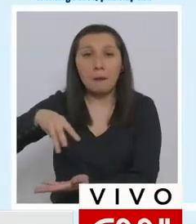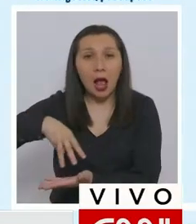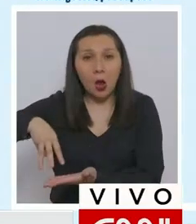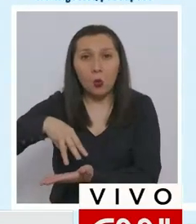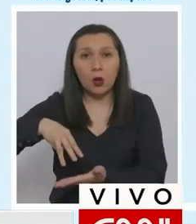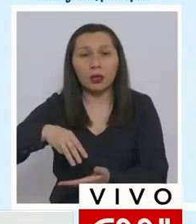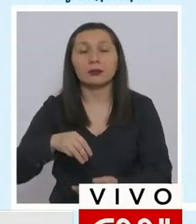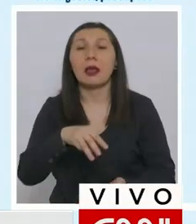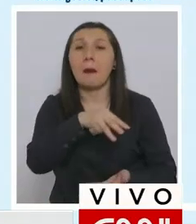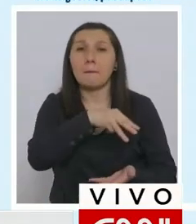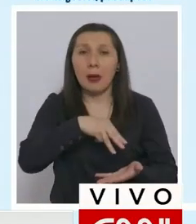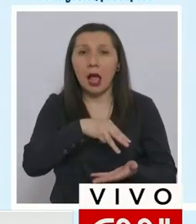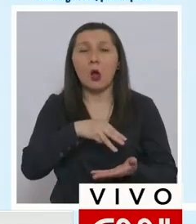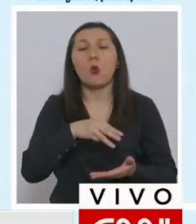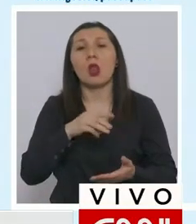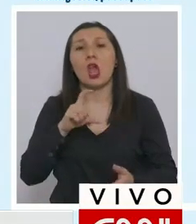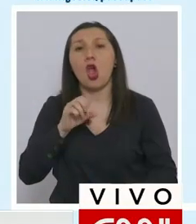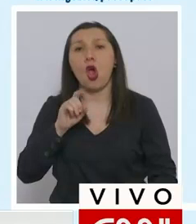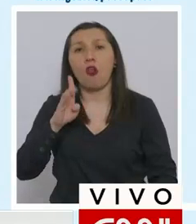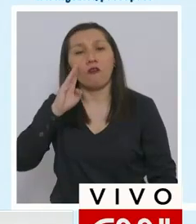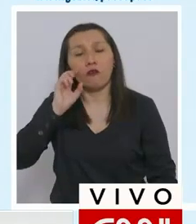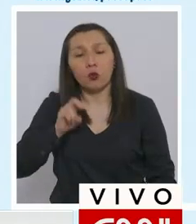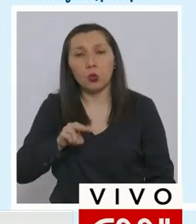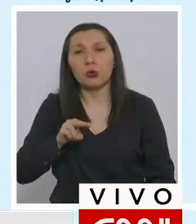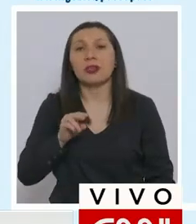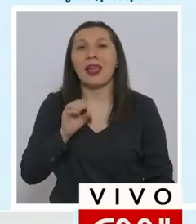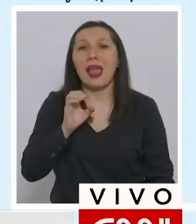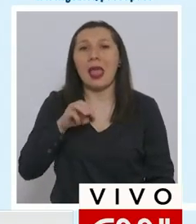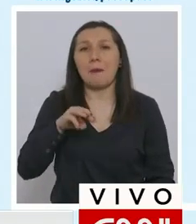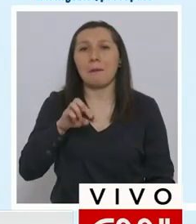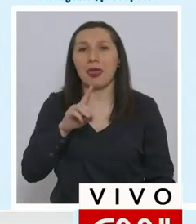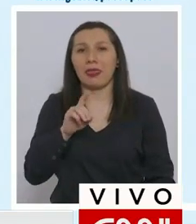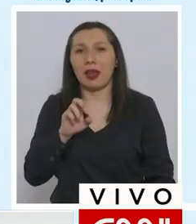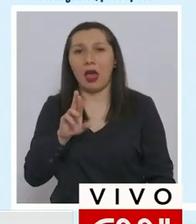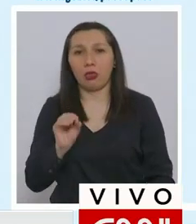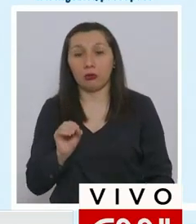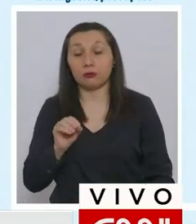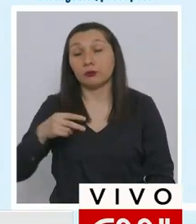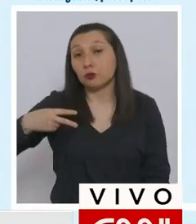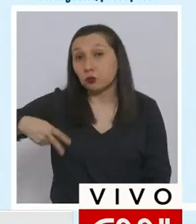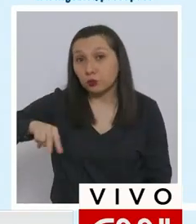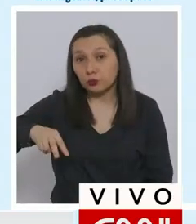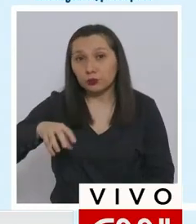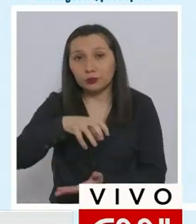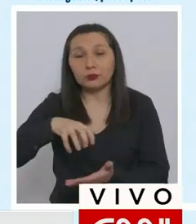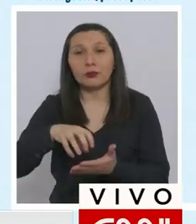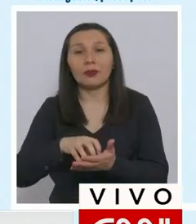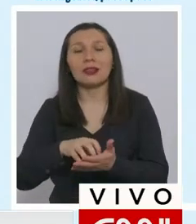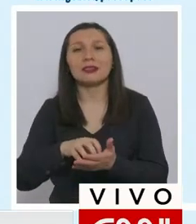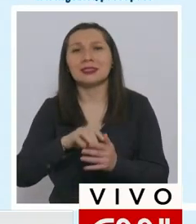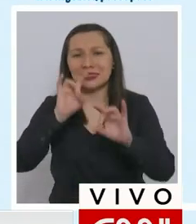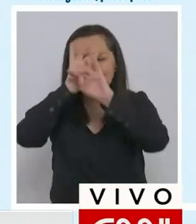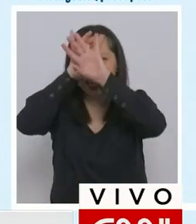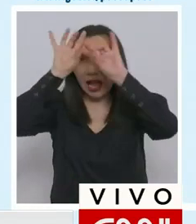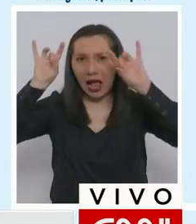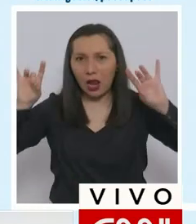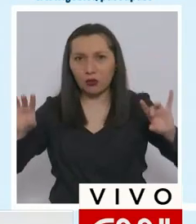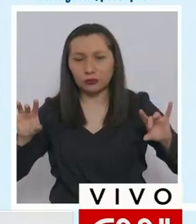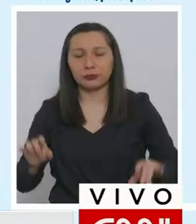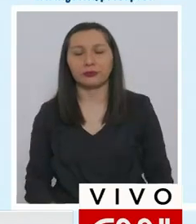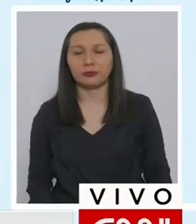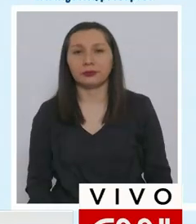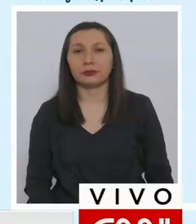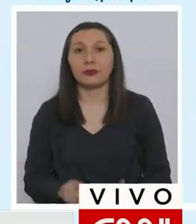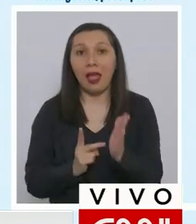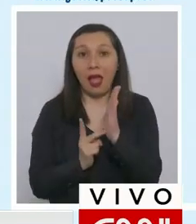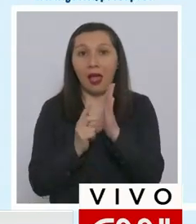Redes, quien dará a conocer los cambios del plan Paso a Paso Nos Cuidamos. Doctor Duñac, por favor.